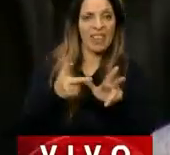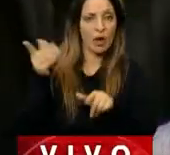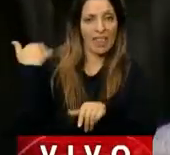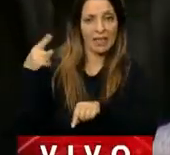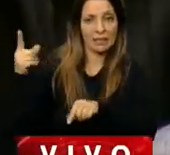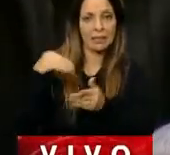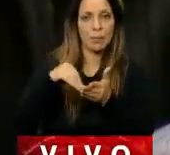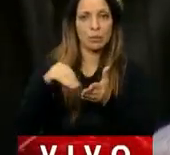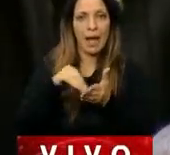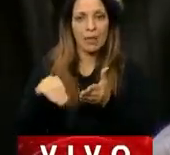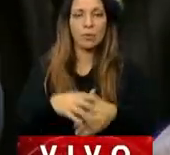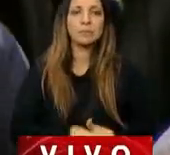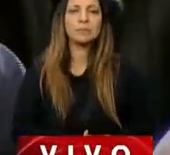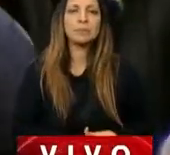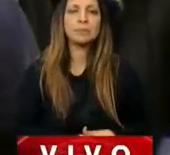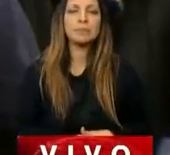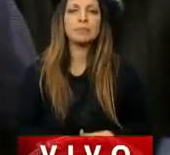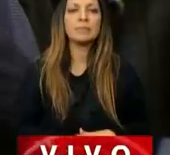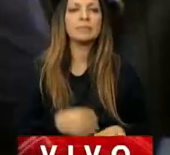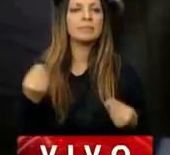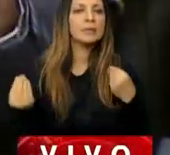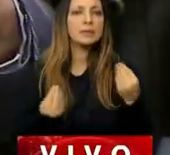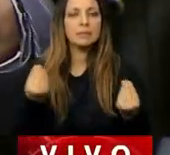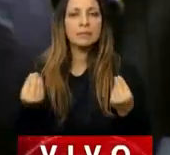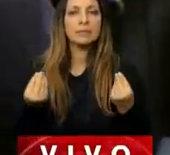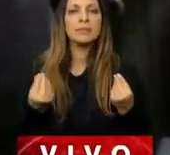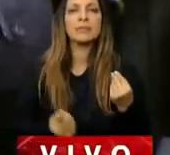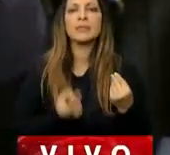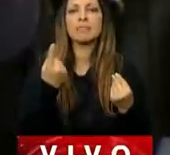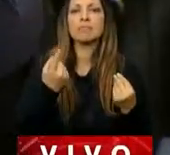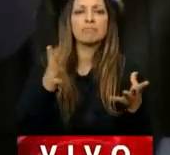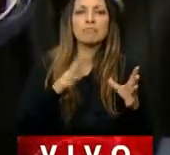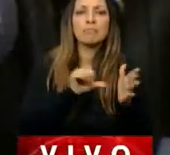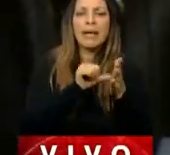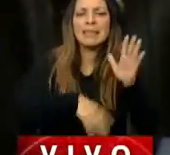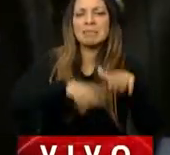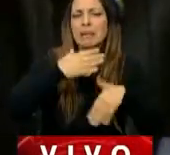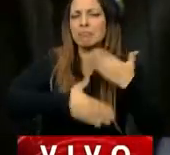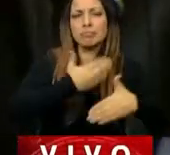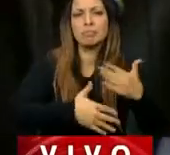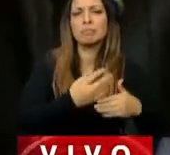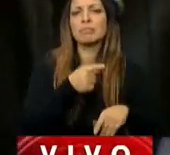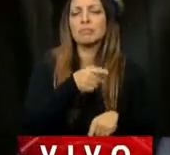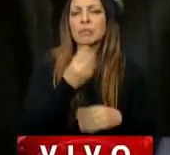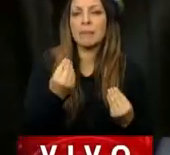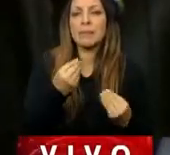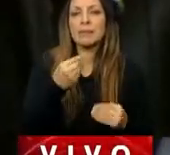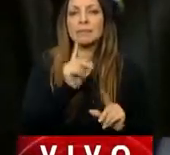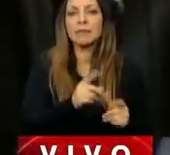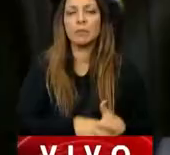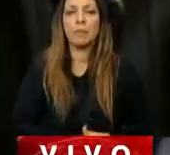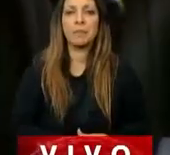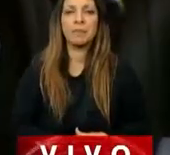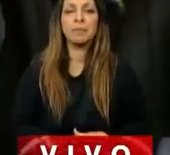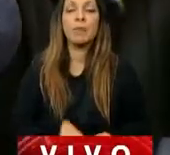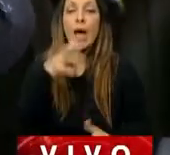el diputado propinante de lo que pasa en el primer mundo, en la aceleradora de biotecnología más grande del mundo, que es Indivío,